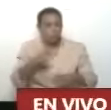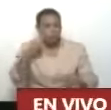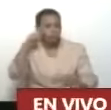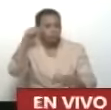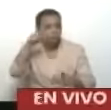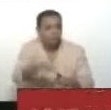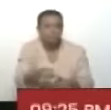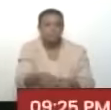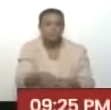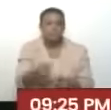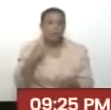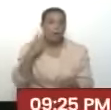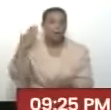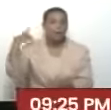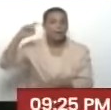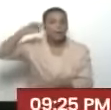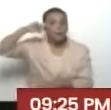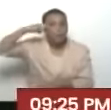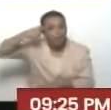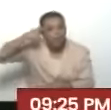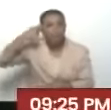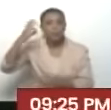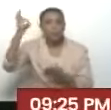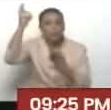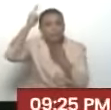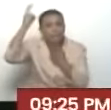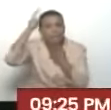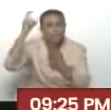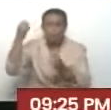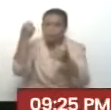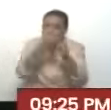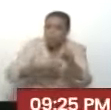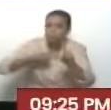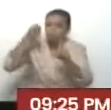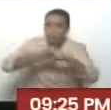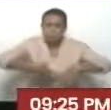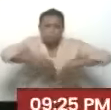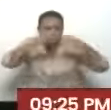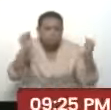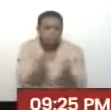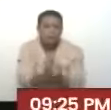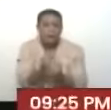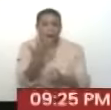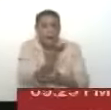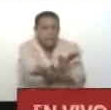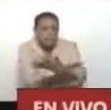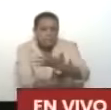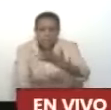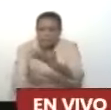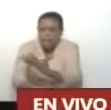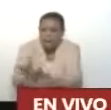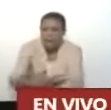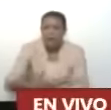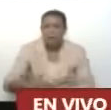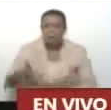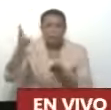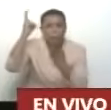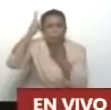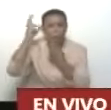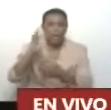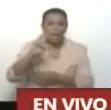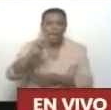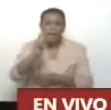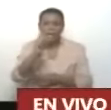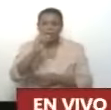aguerrida de nuestros antepasados, de nuestros indígenas que lucharon por estas tierras. Tenemos sangre indígena, guaycaipuro, apacuana,